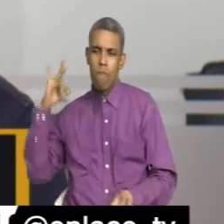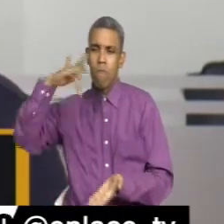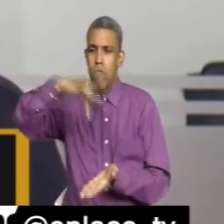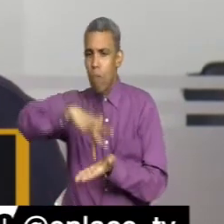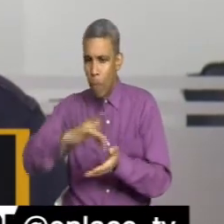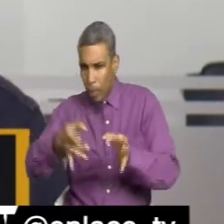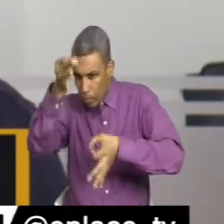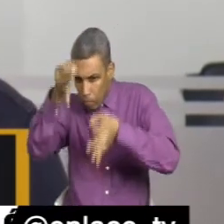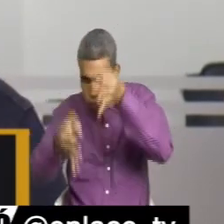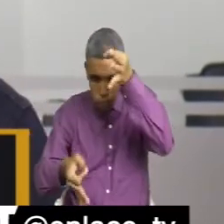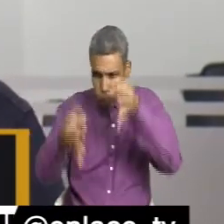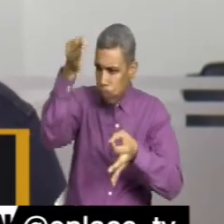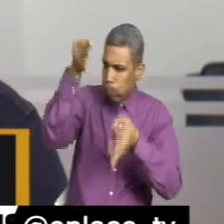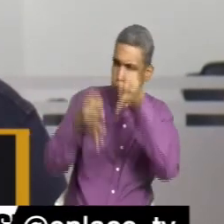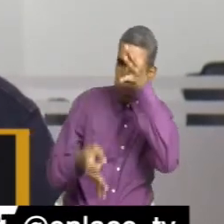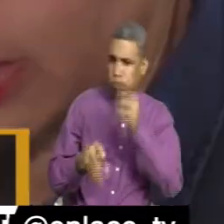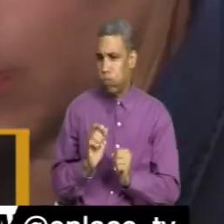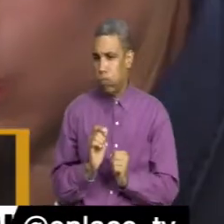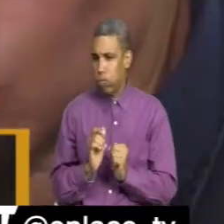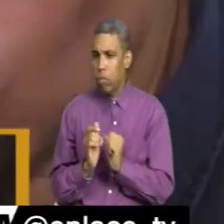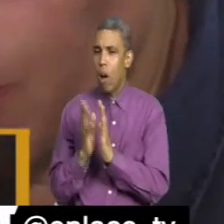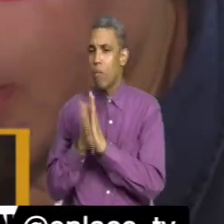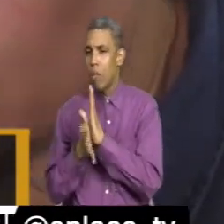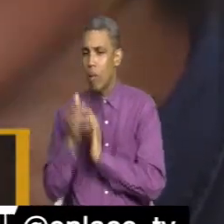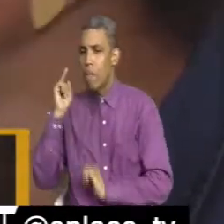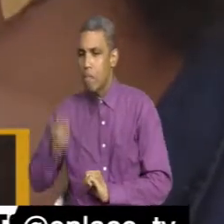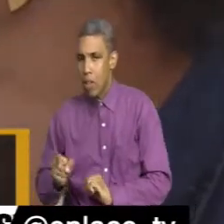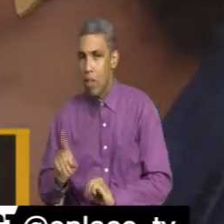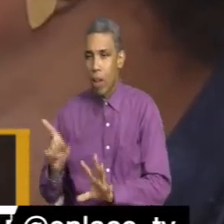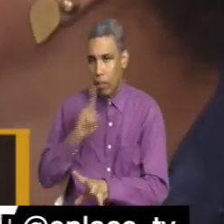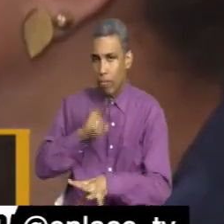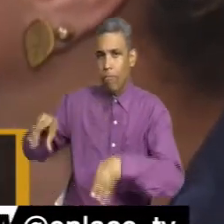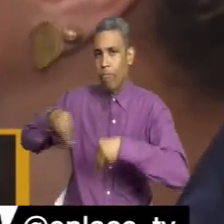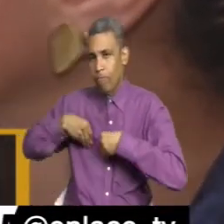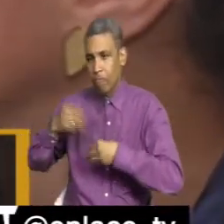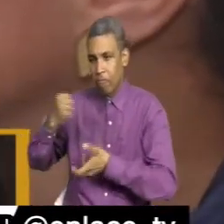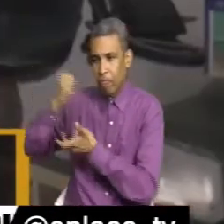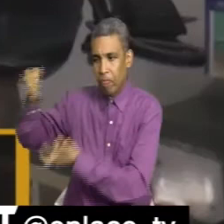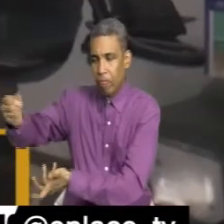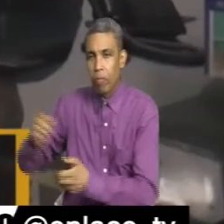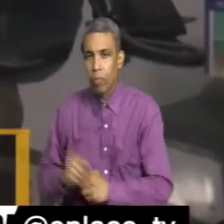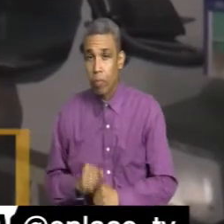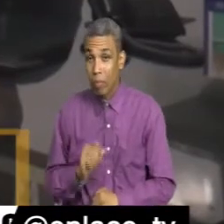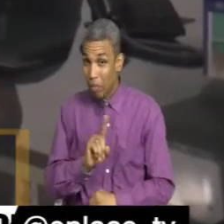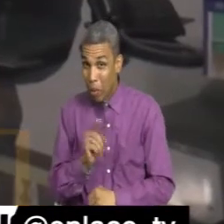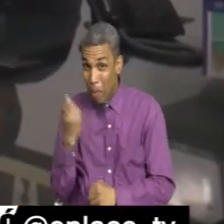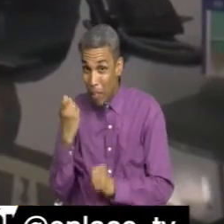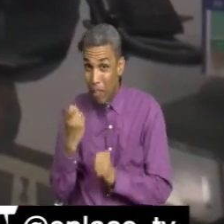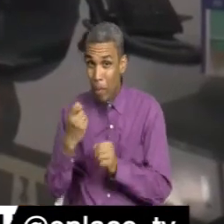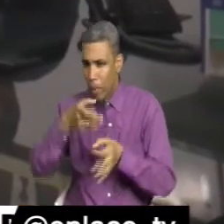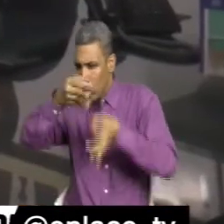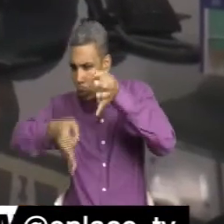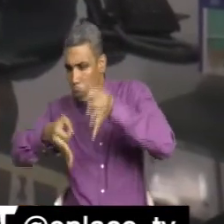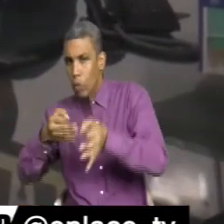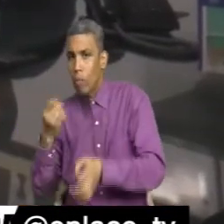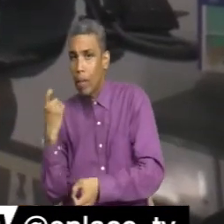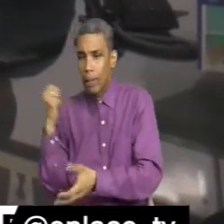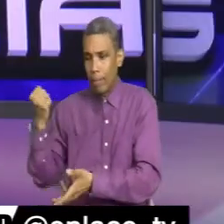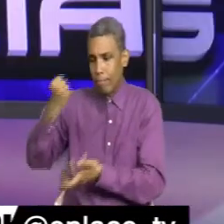finalmente dará respuesta al pago. Indicó la funcionaria que sin paz y salvo Ecopetrol no pagará las cuentas pendientes que tiene con Mota